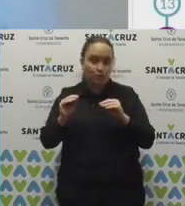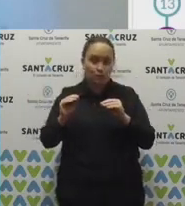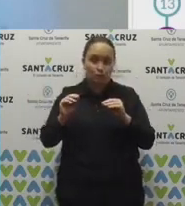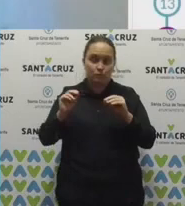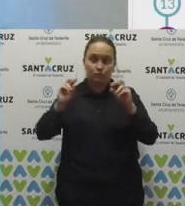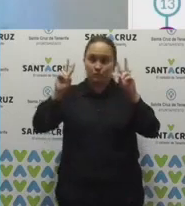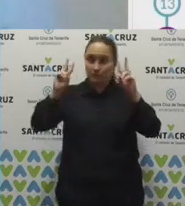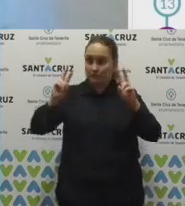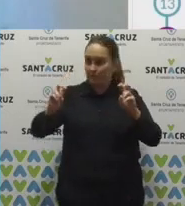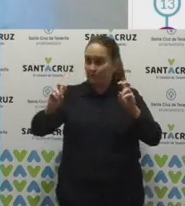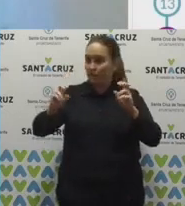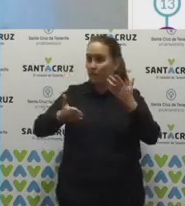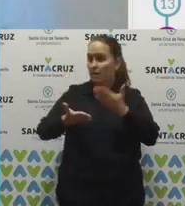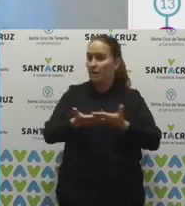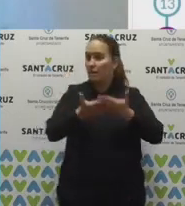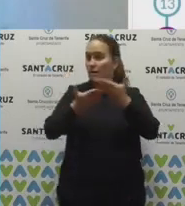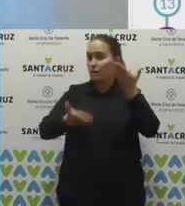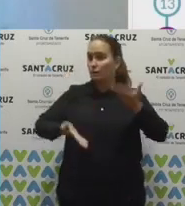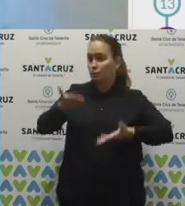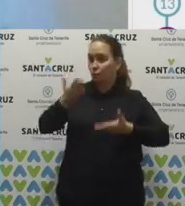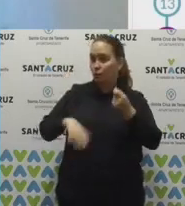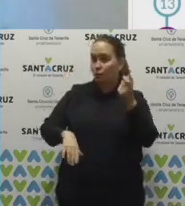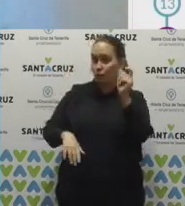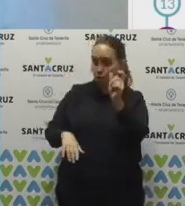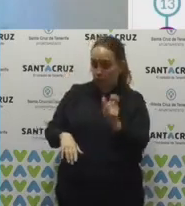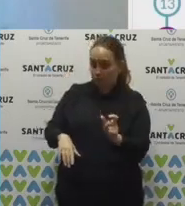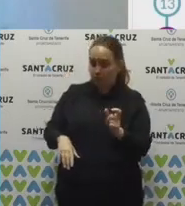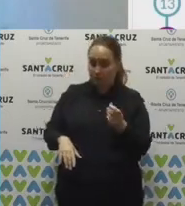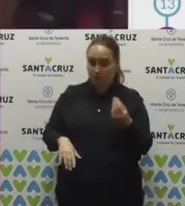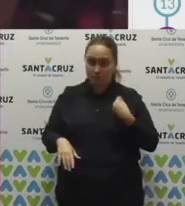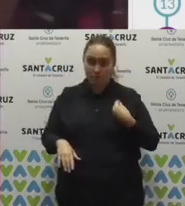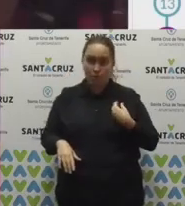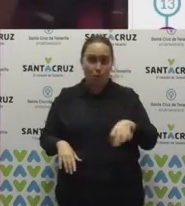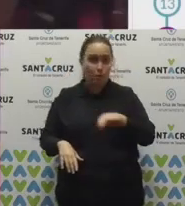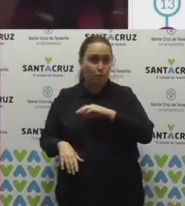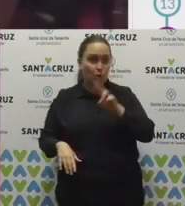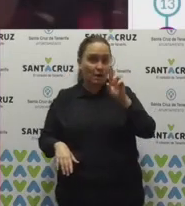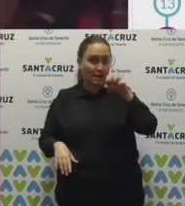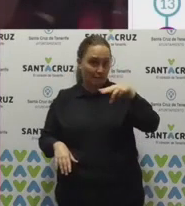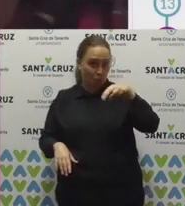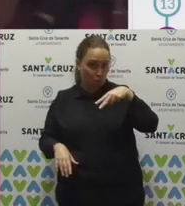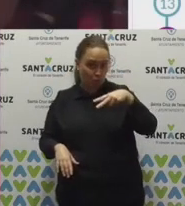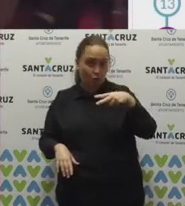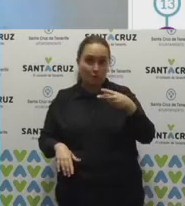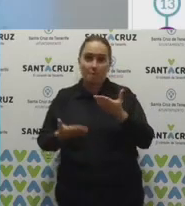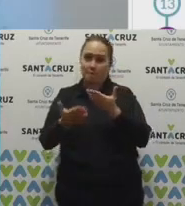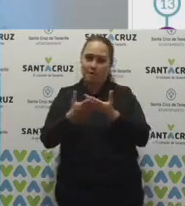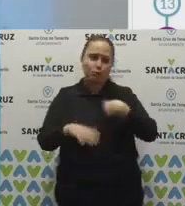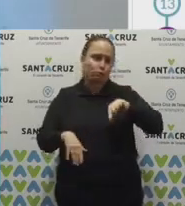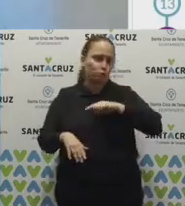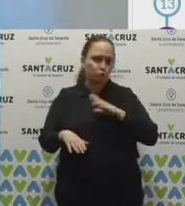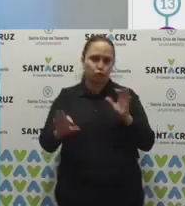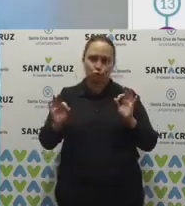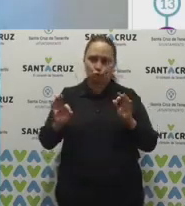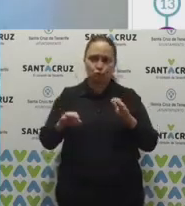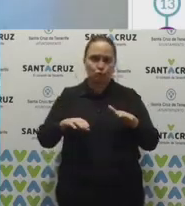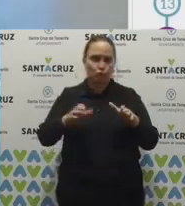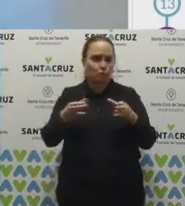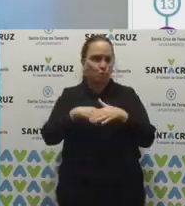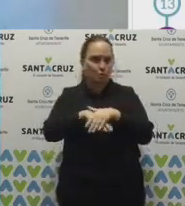costes y de condiciones que pide don ramón nosotros también desde el grupo de google